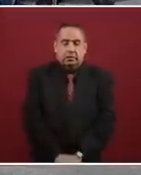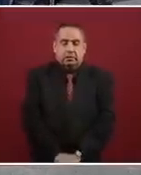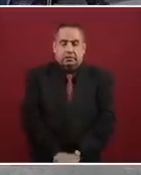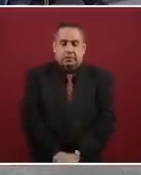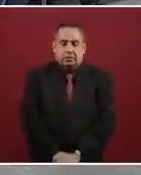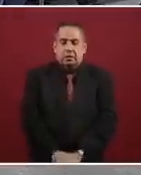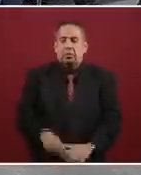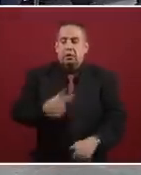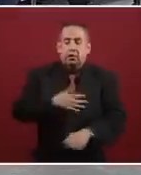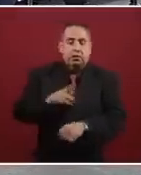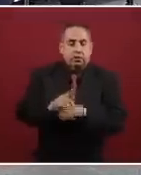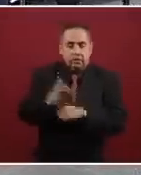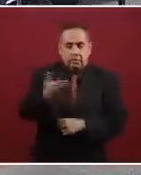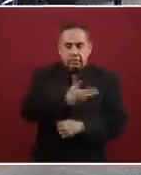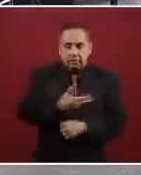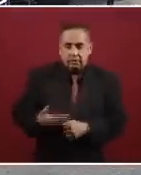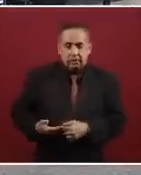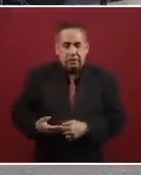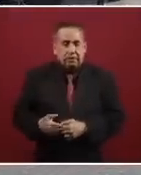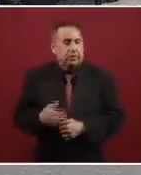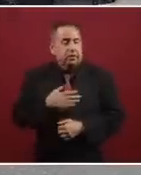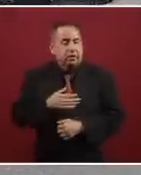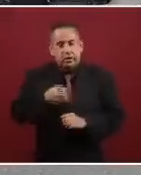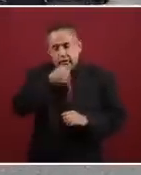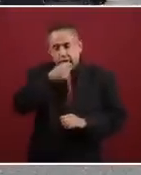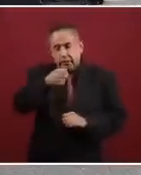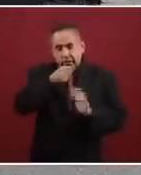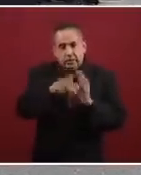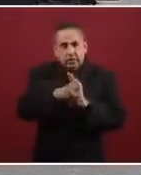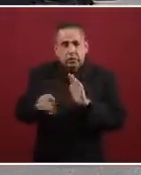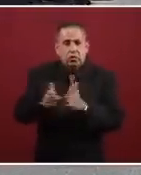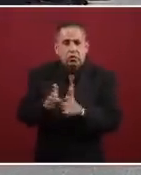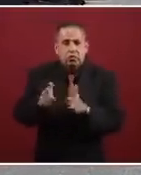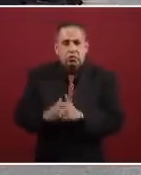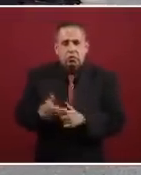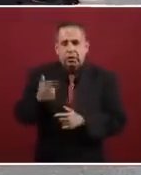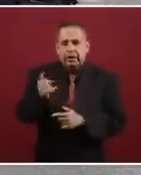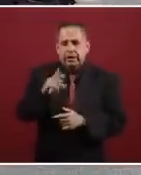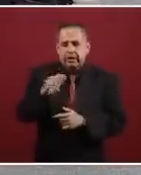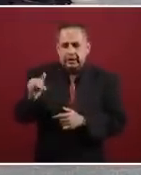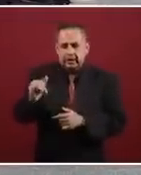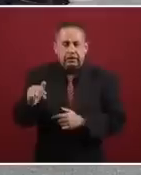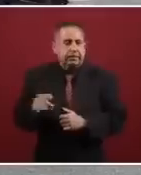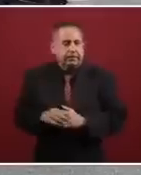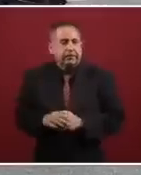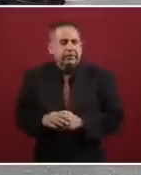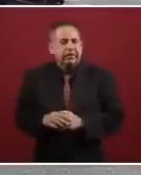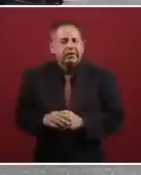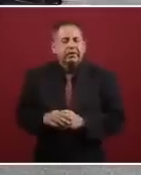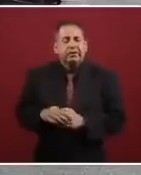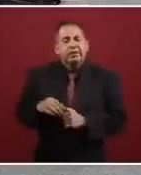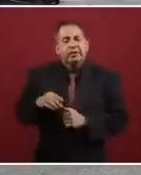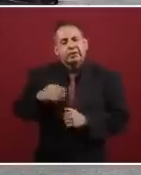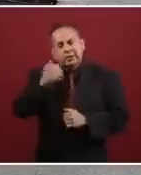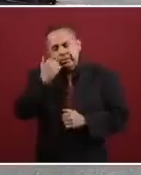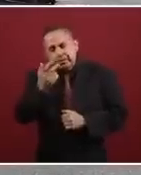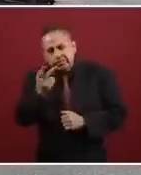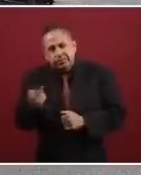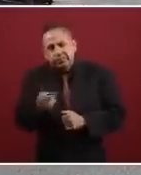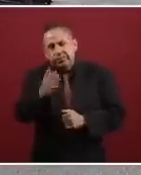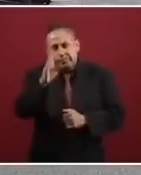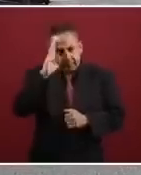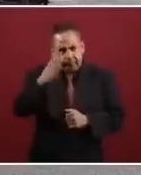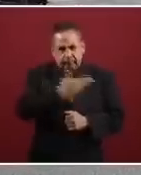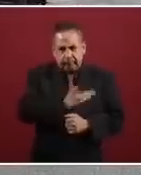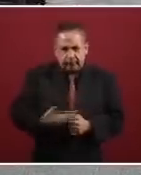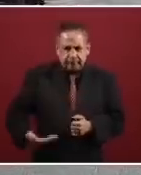Buenos días, presidente. Shaila Rosagel, reportera de Grupo Gili, La Crónica, El Imparcial y Frontera Tijuana.